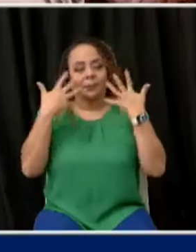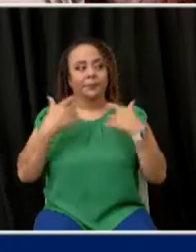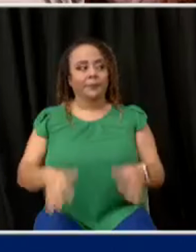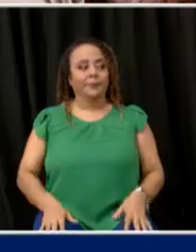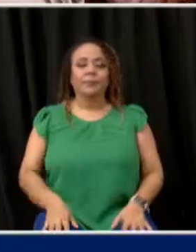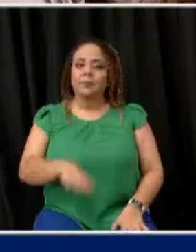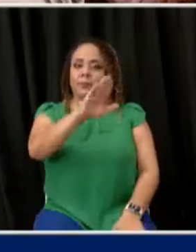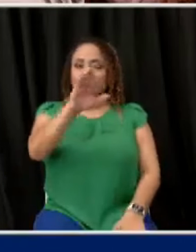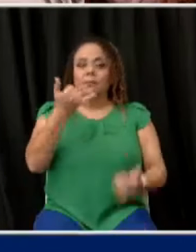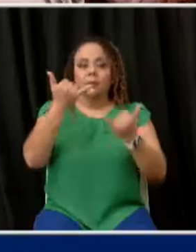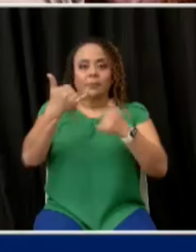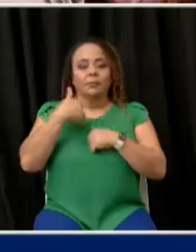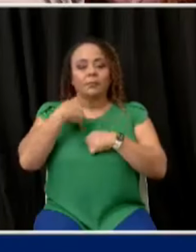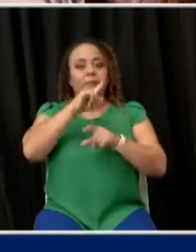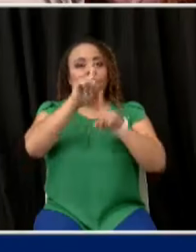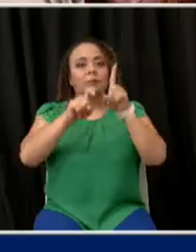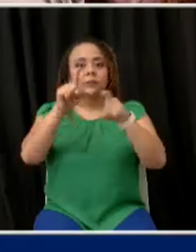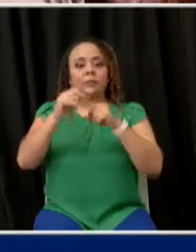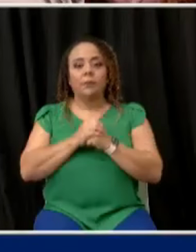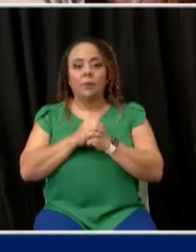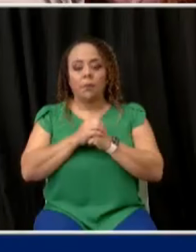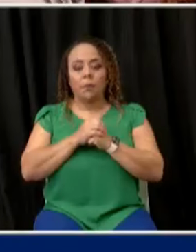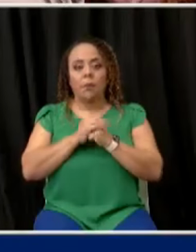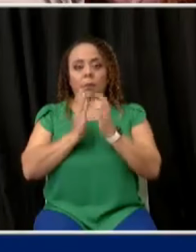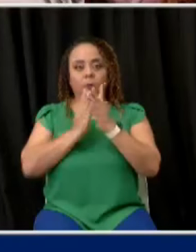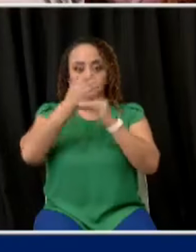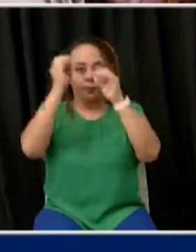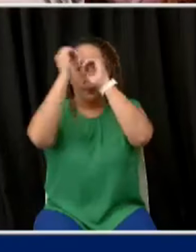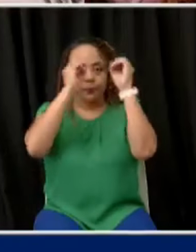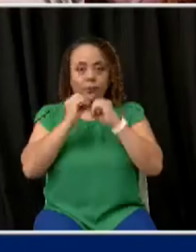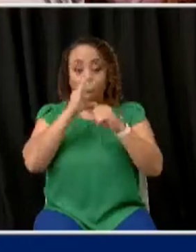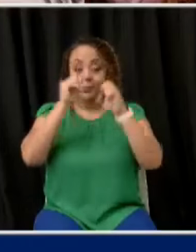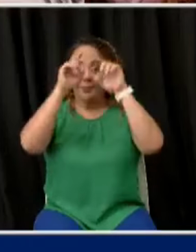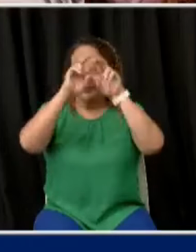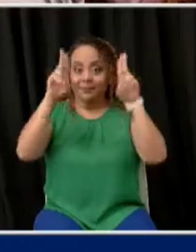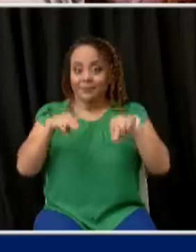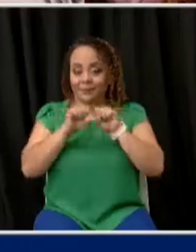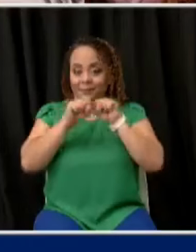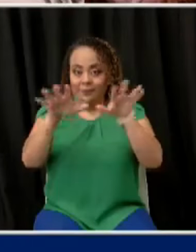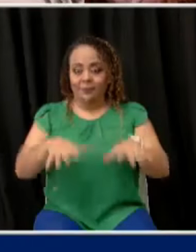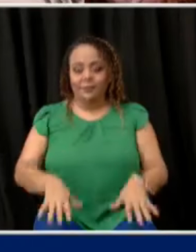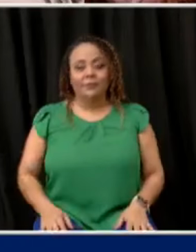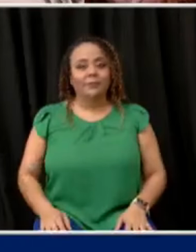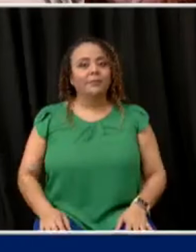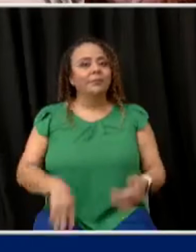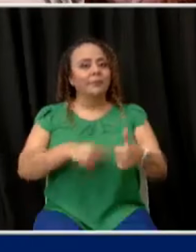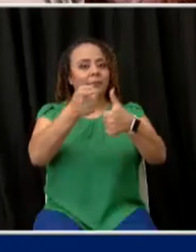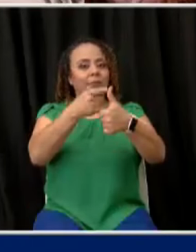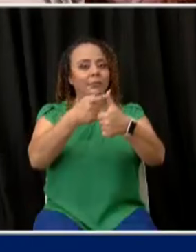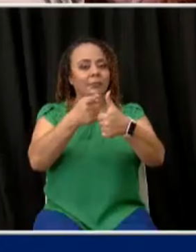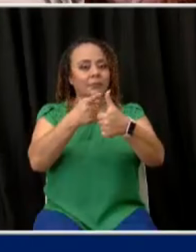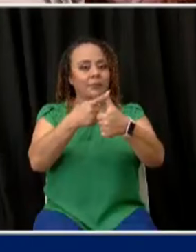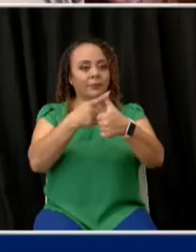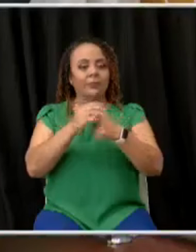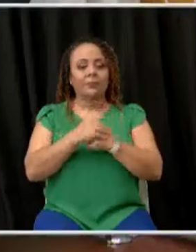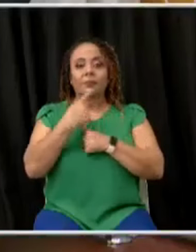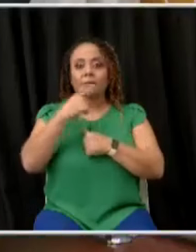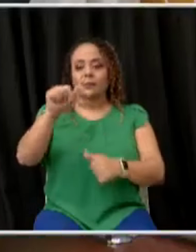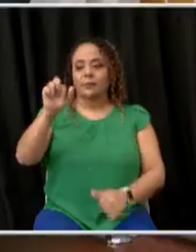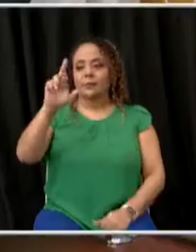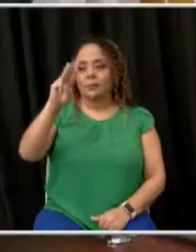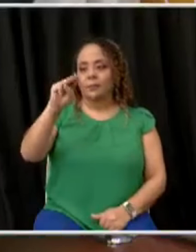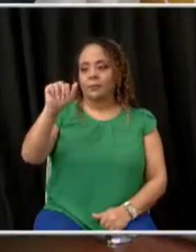doctor, ya tenemos consultas a través del Zoom y a través de las redes sociales. La primera consulta nos dice Armando